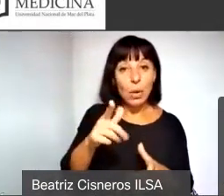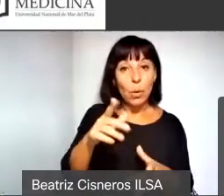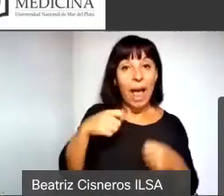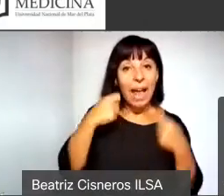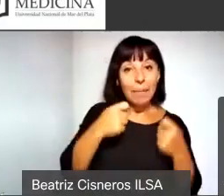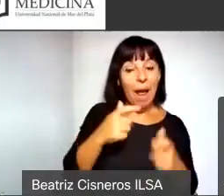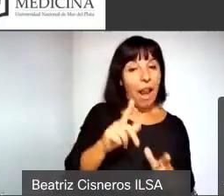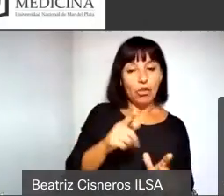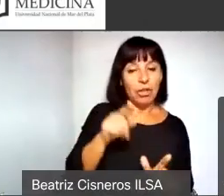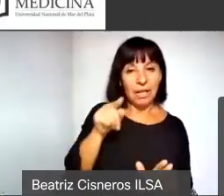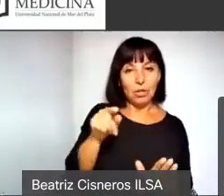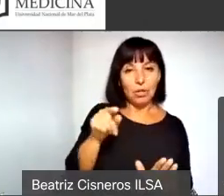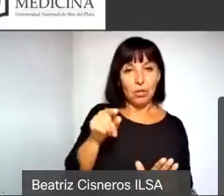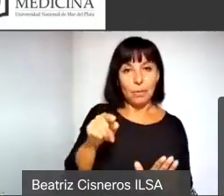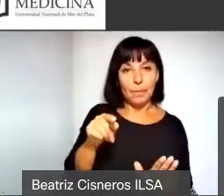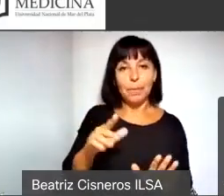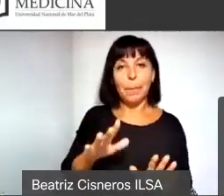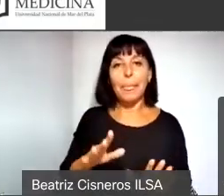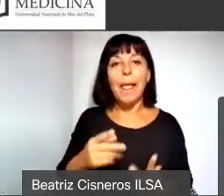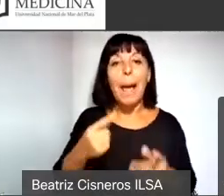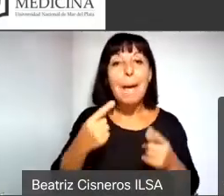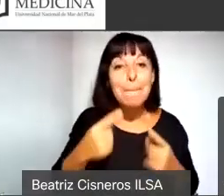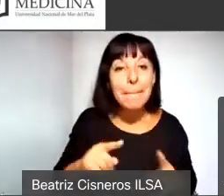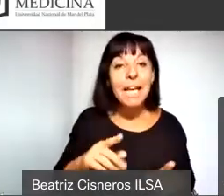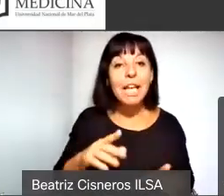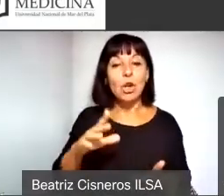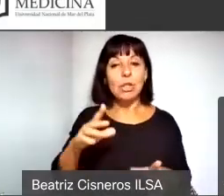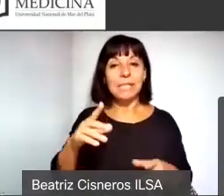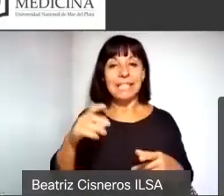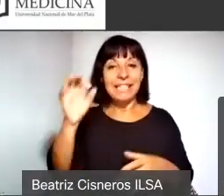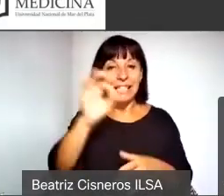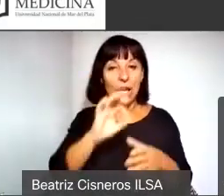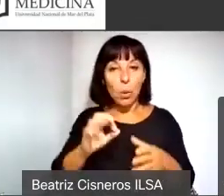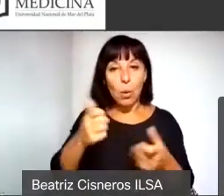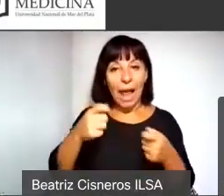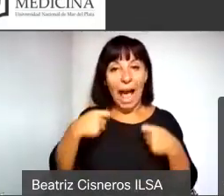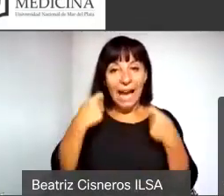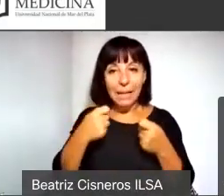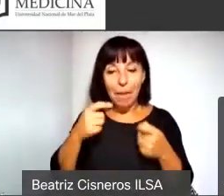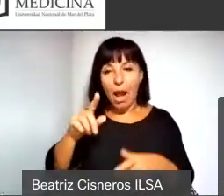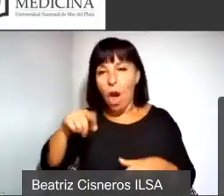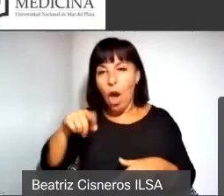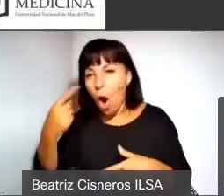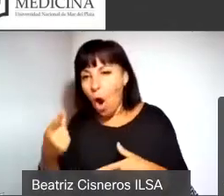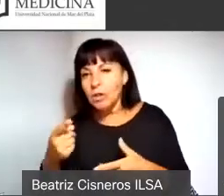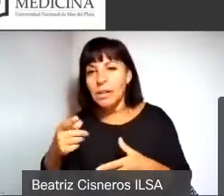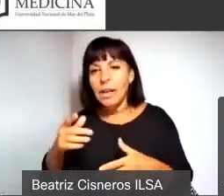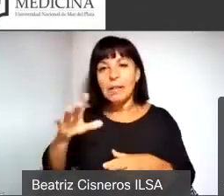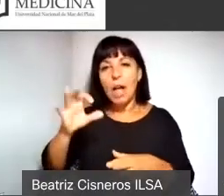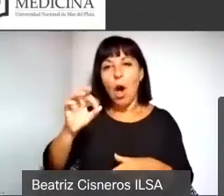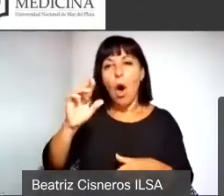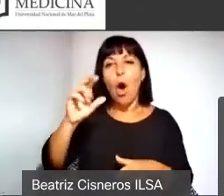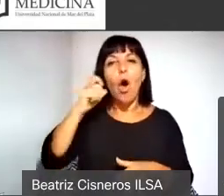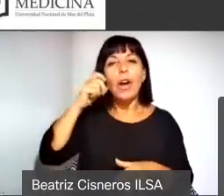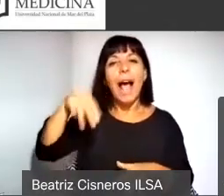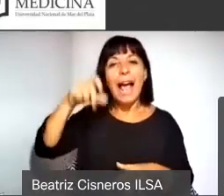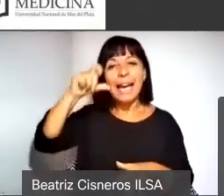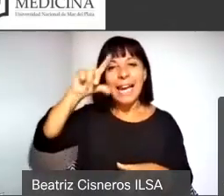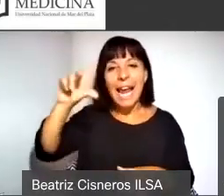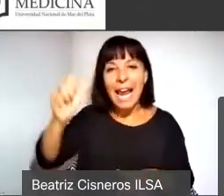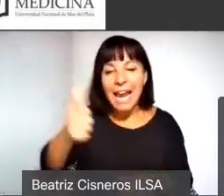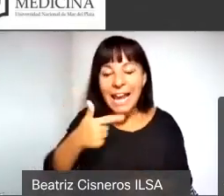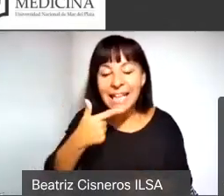Pero la célula eucariota animal presenta otro tipo de organelas, como lo son los centríolos